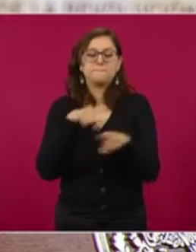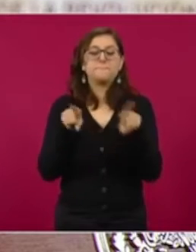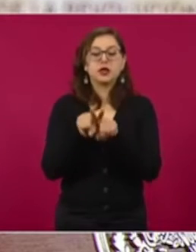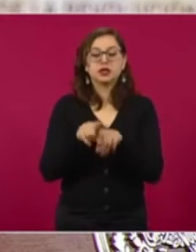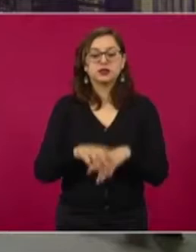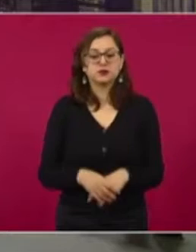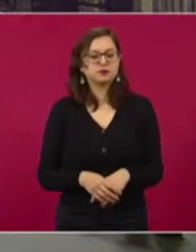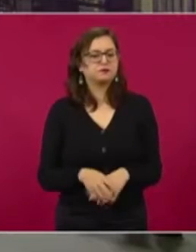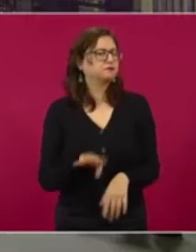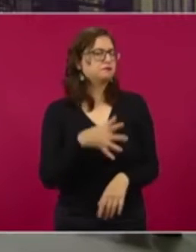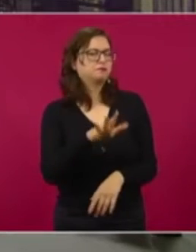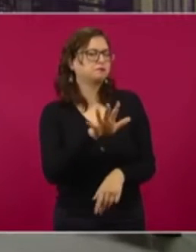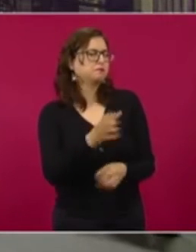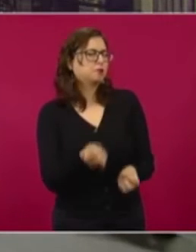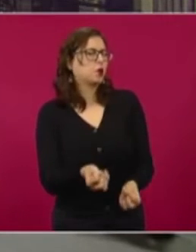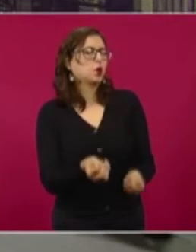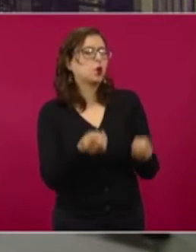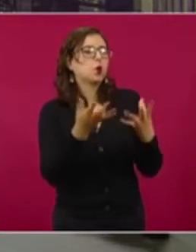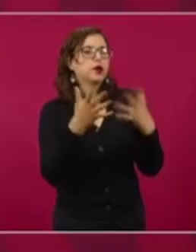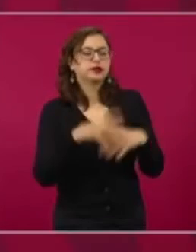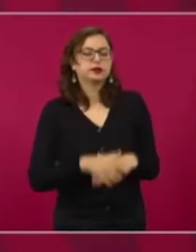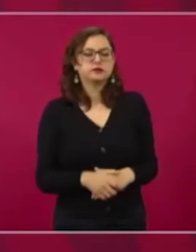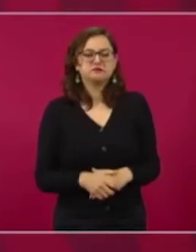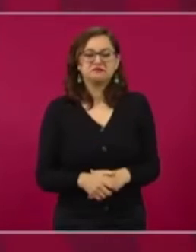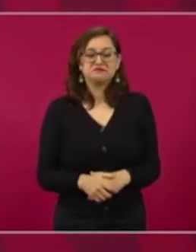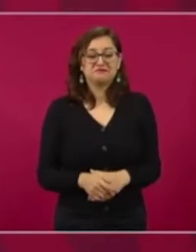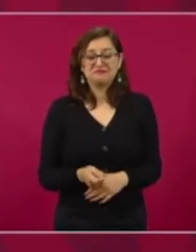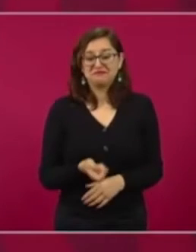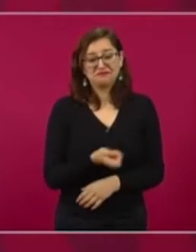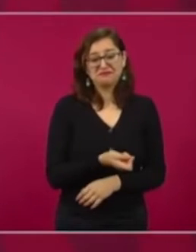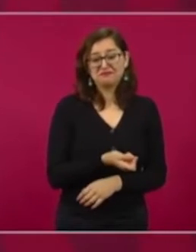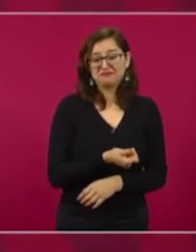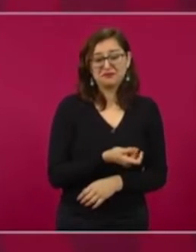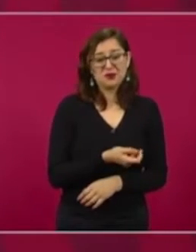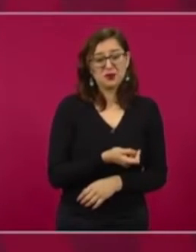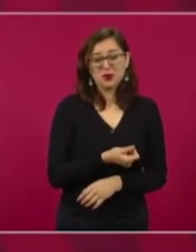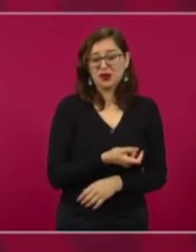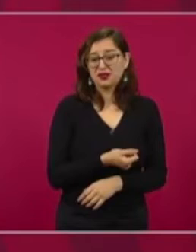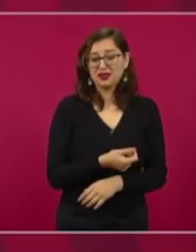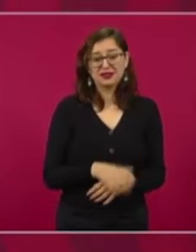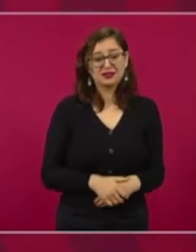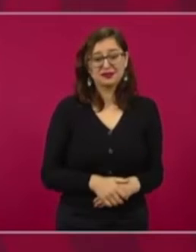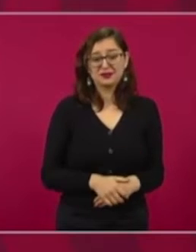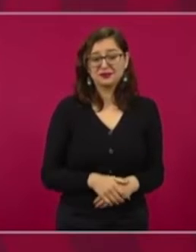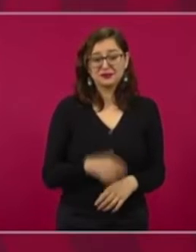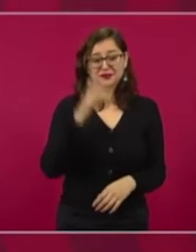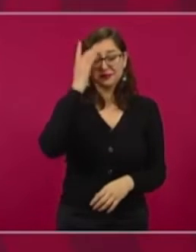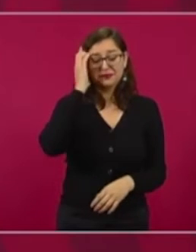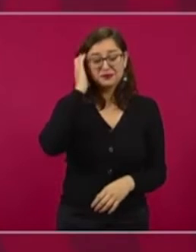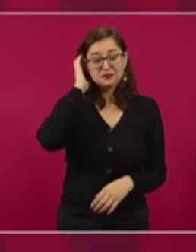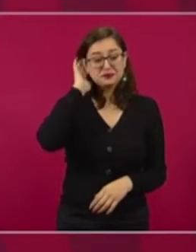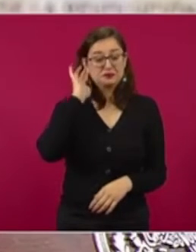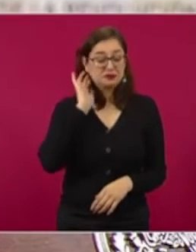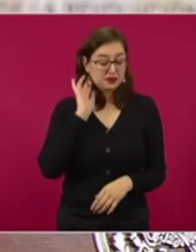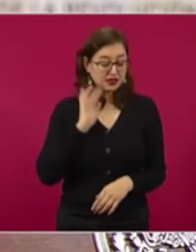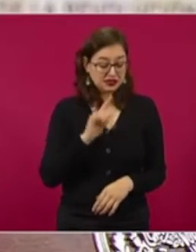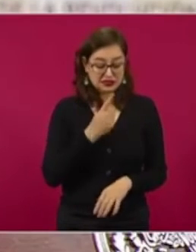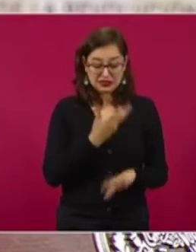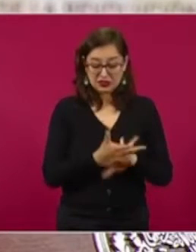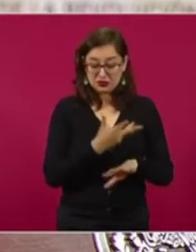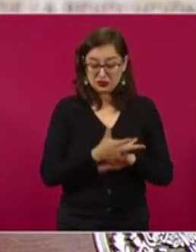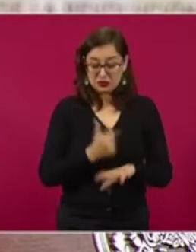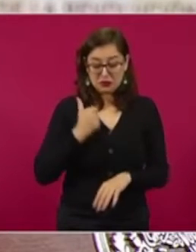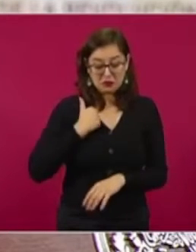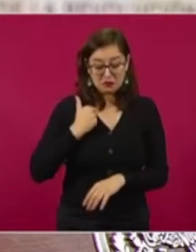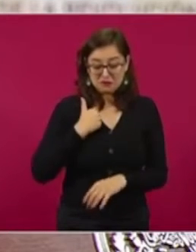¿Cómo de cuántas empresas estamos hablando? Son pocas. En el caso de Estados Unidos y de